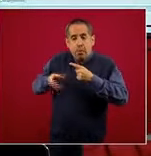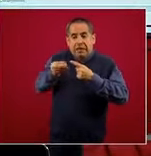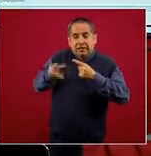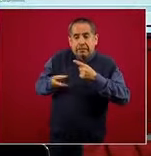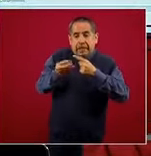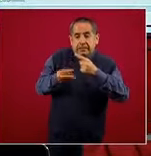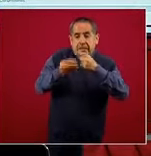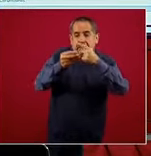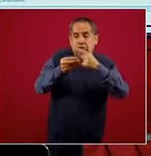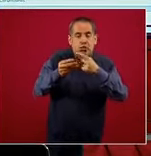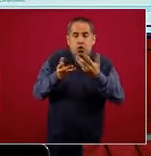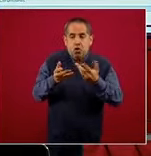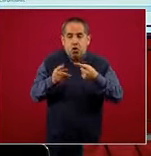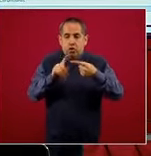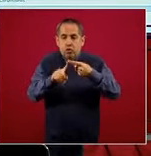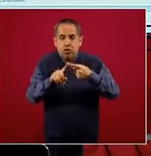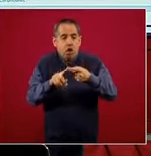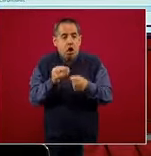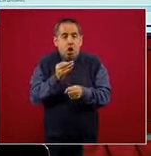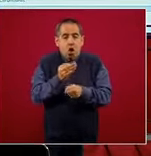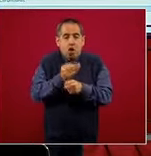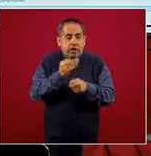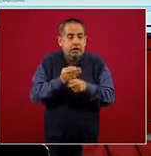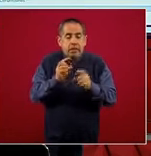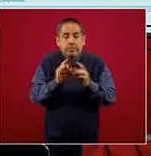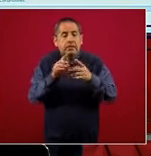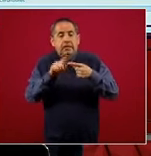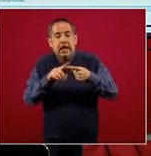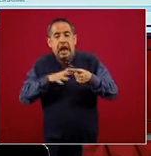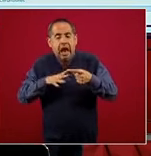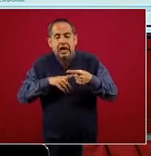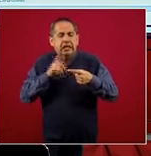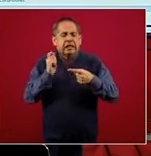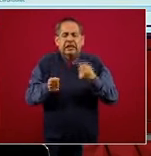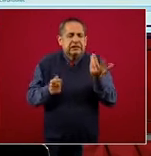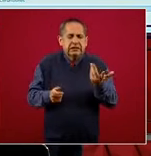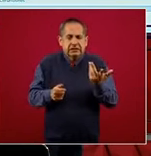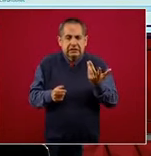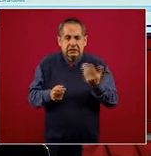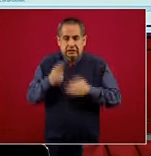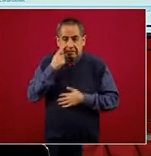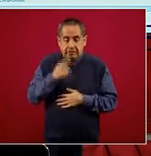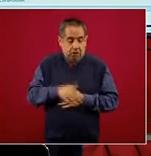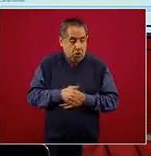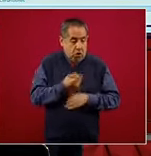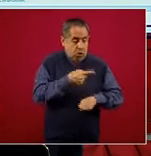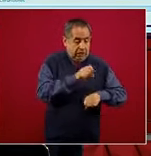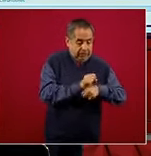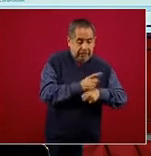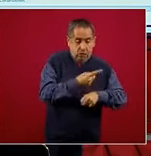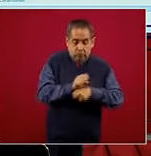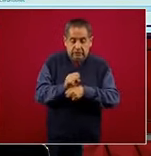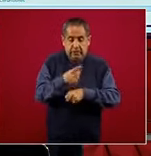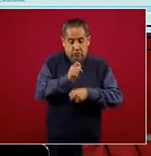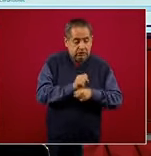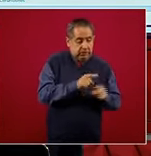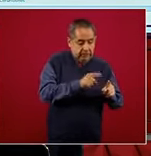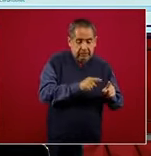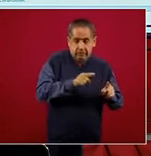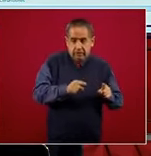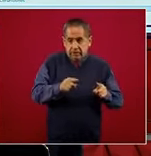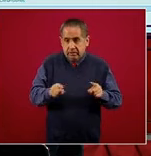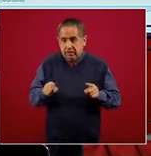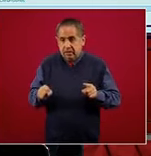Son casos, por eso dice incidencia, son casos incidentes, es decir, para cada una de las semanas epidemiológicas son